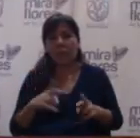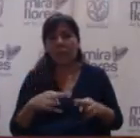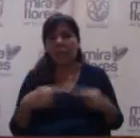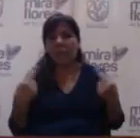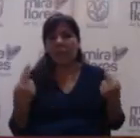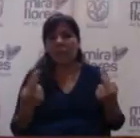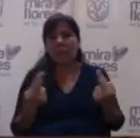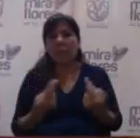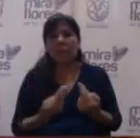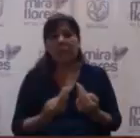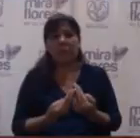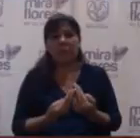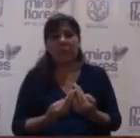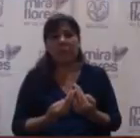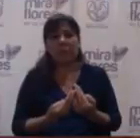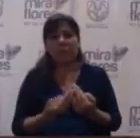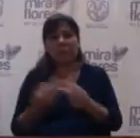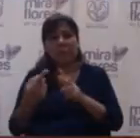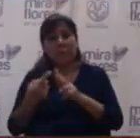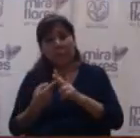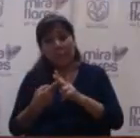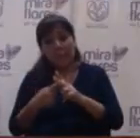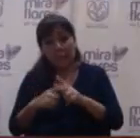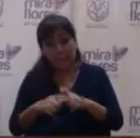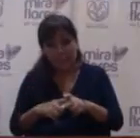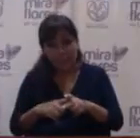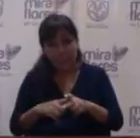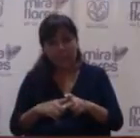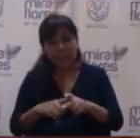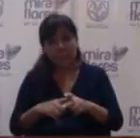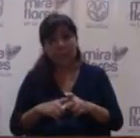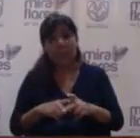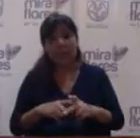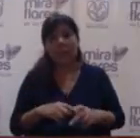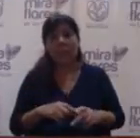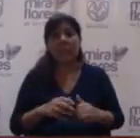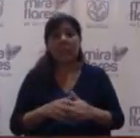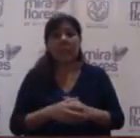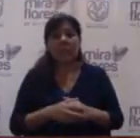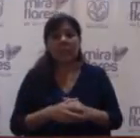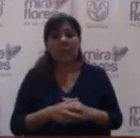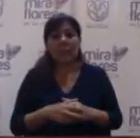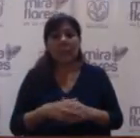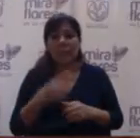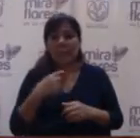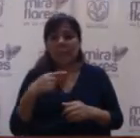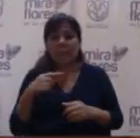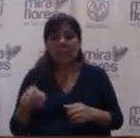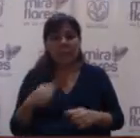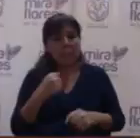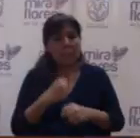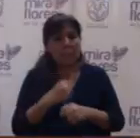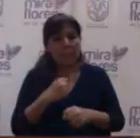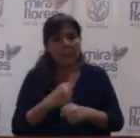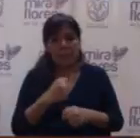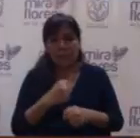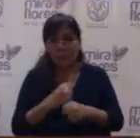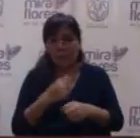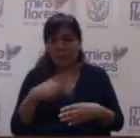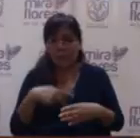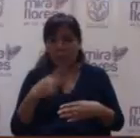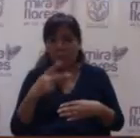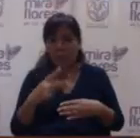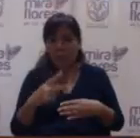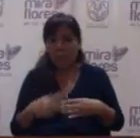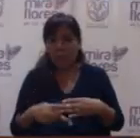245 reuniones desde que iniciamos nuestra primera gestión y que trabaja un plan estratégico que se denomina